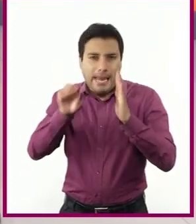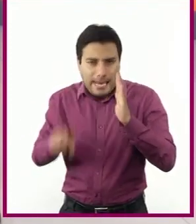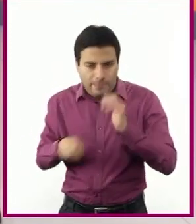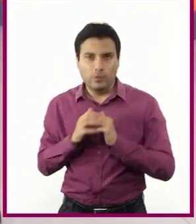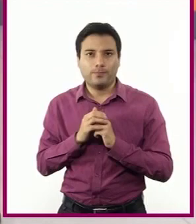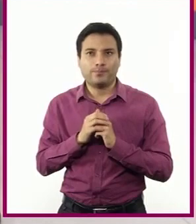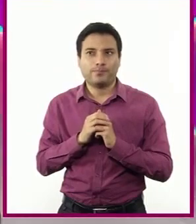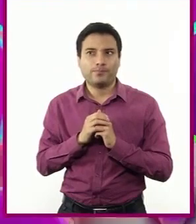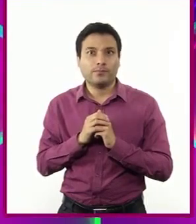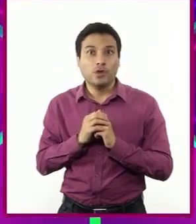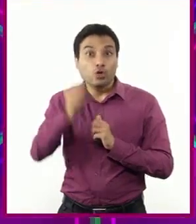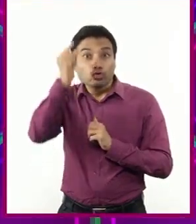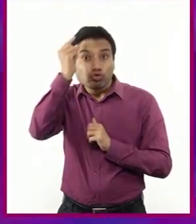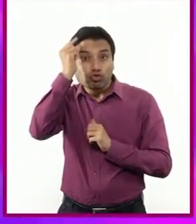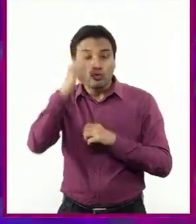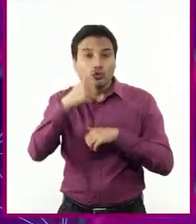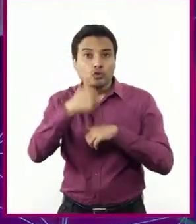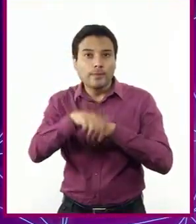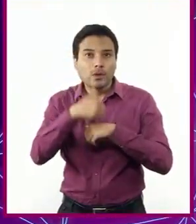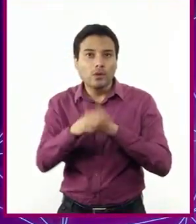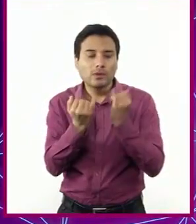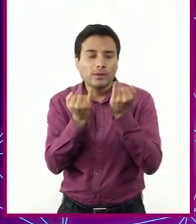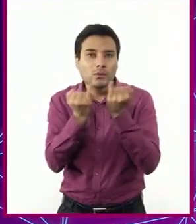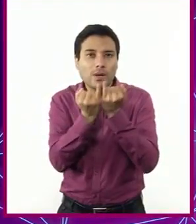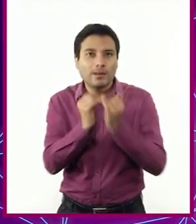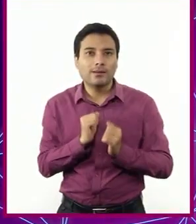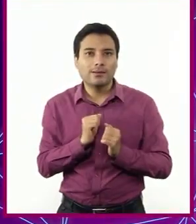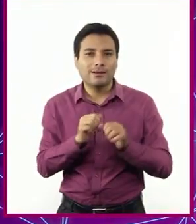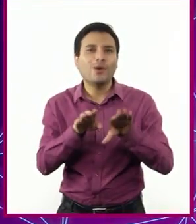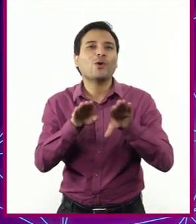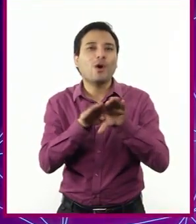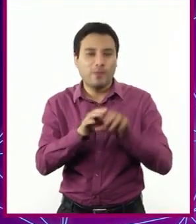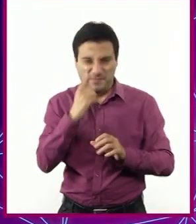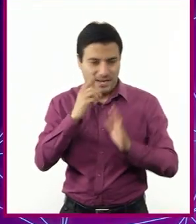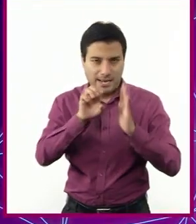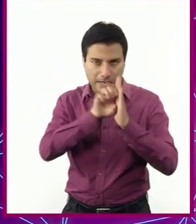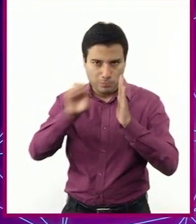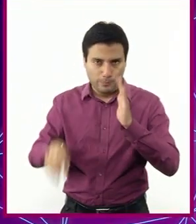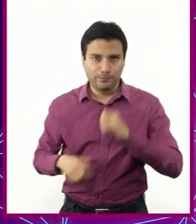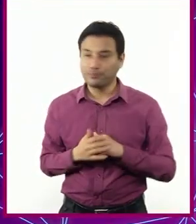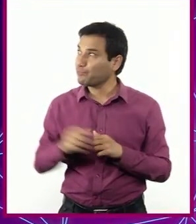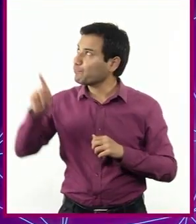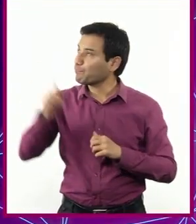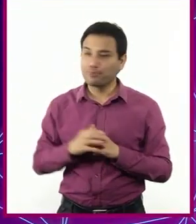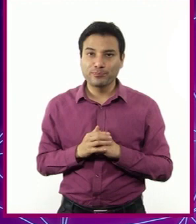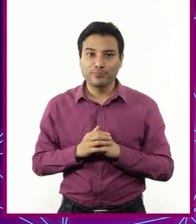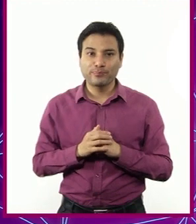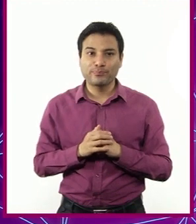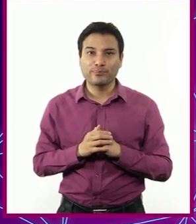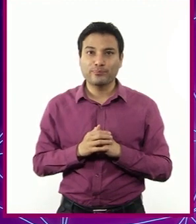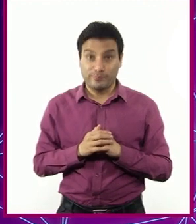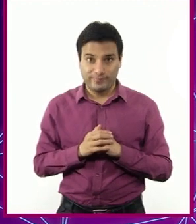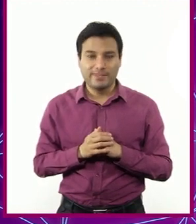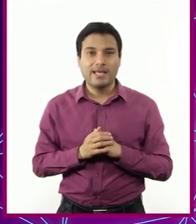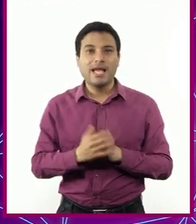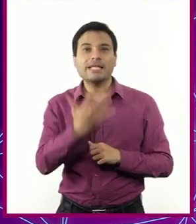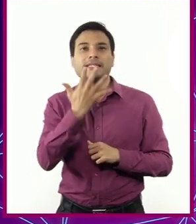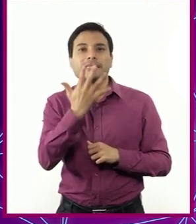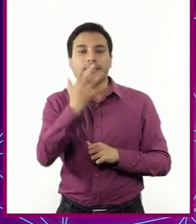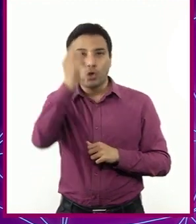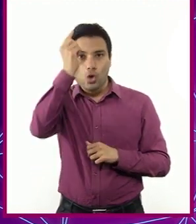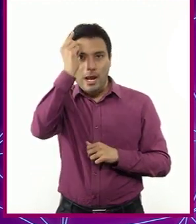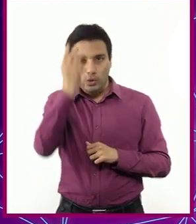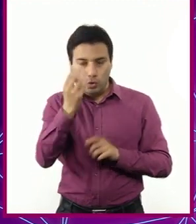exponentes son iguales? Resolvamos el siguiente ejemplo. 5 al cubo entre 5 al cubo y analicemos lo que